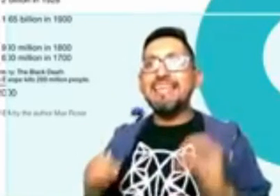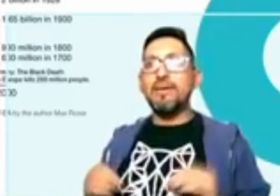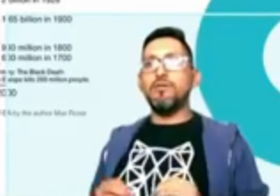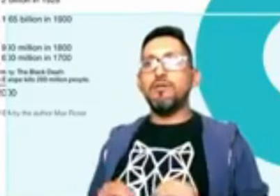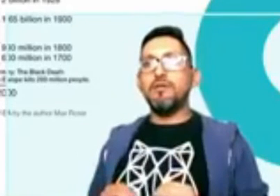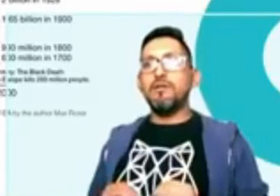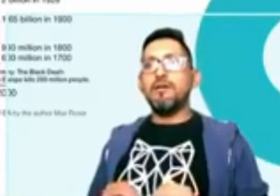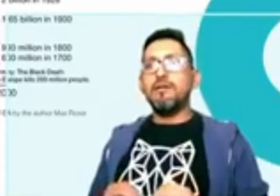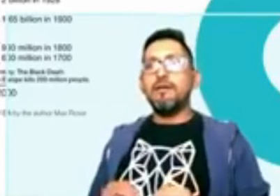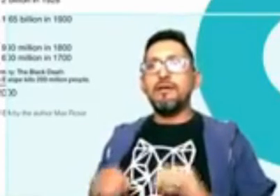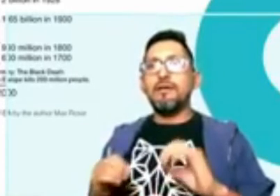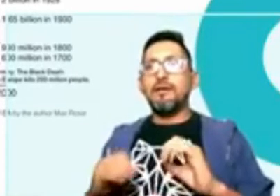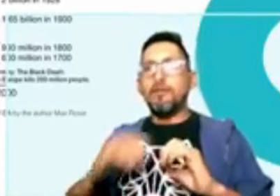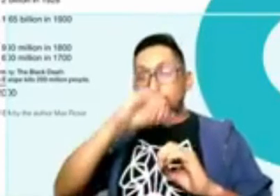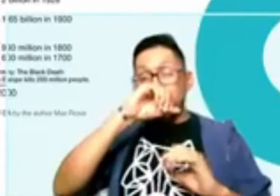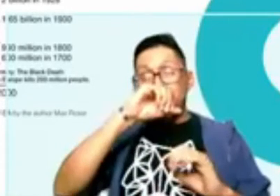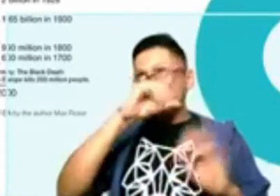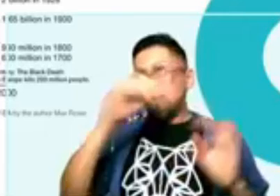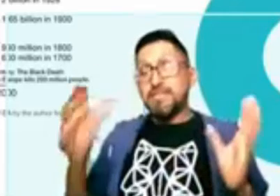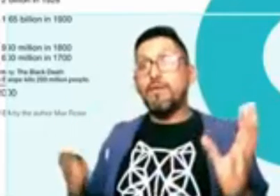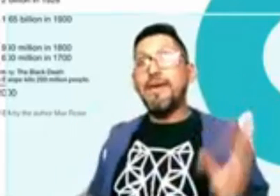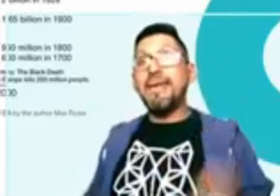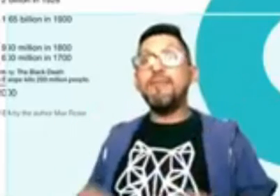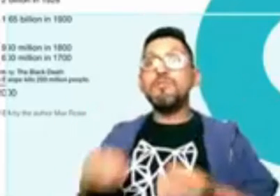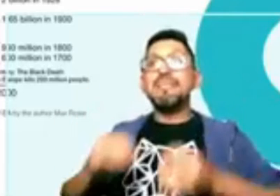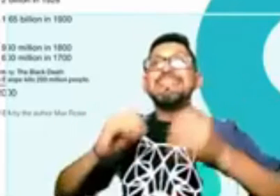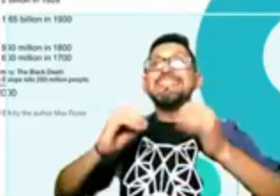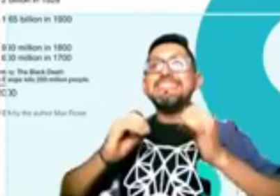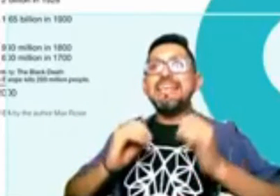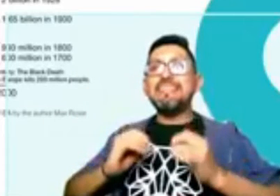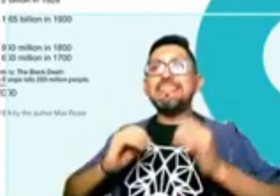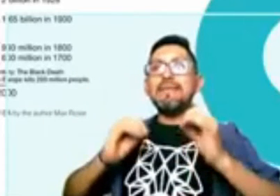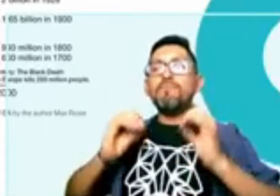día de hoy, bueno, a 2019, éramos